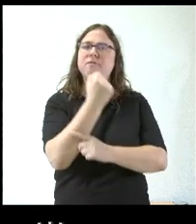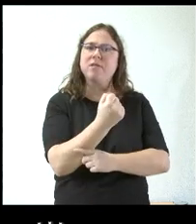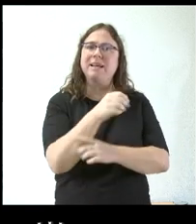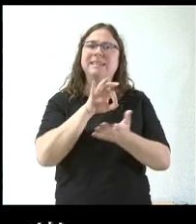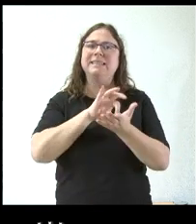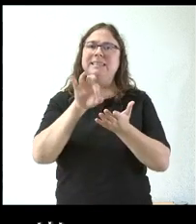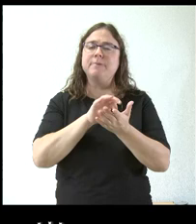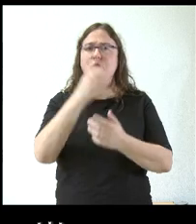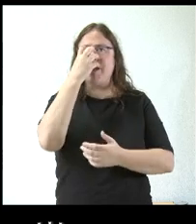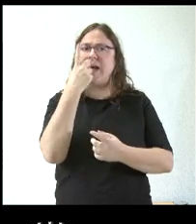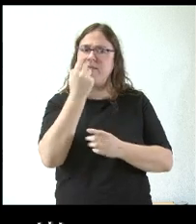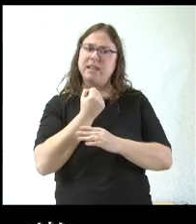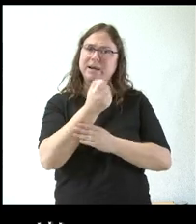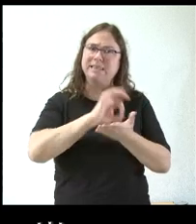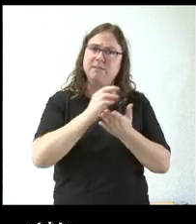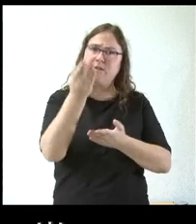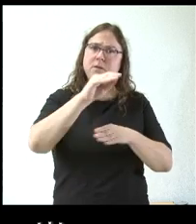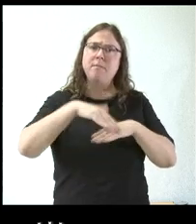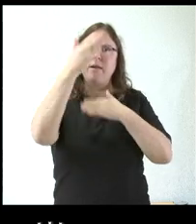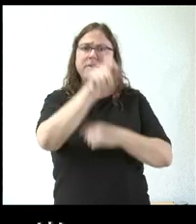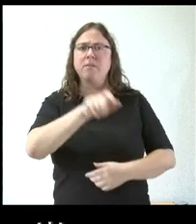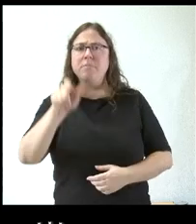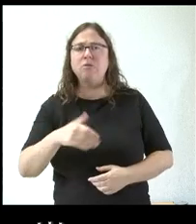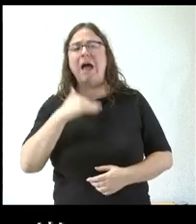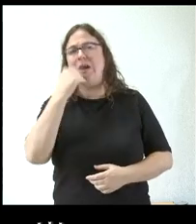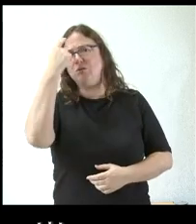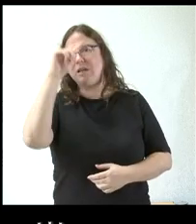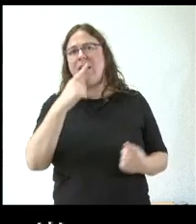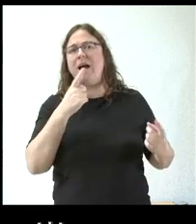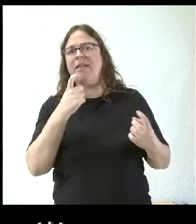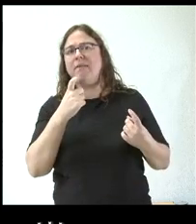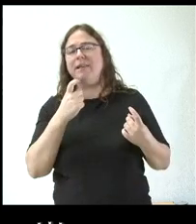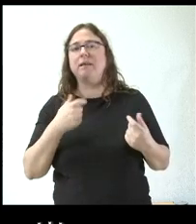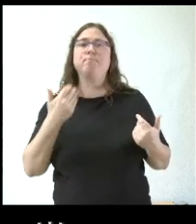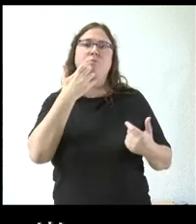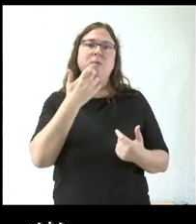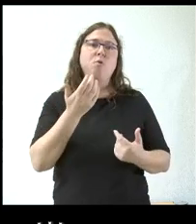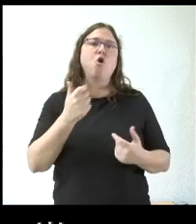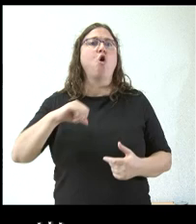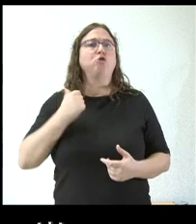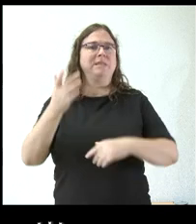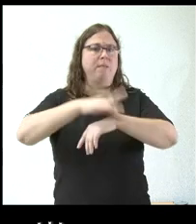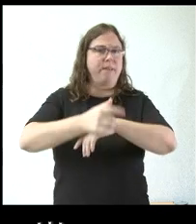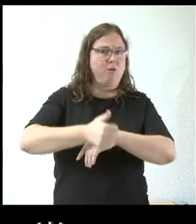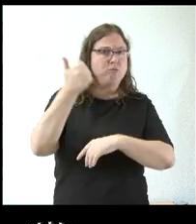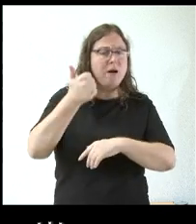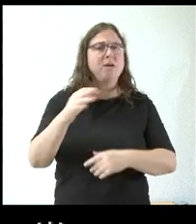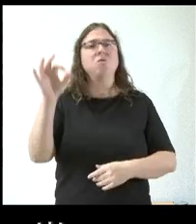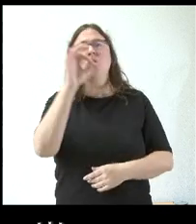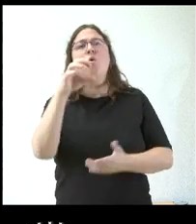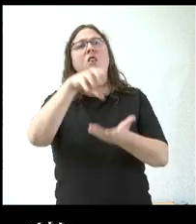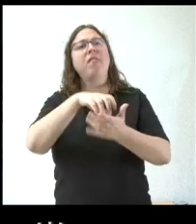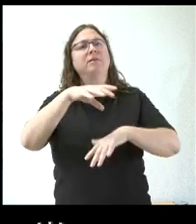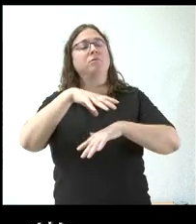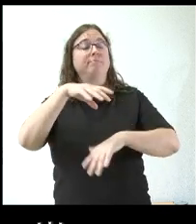Medina del campo para atender a estas personas no sé si ya se sabe si va a haber más facultativos no sé en el hospital comarcal en el centro de